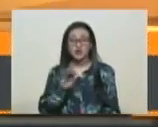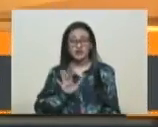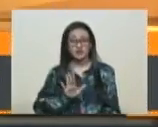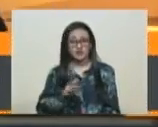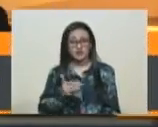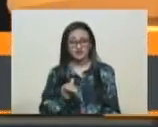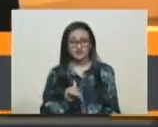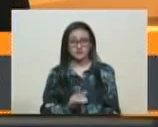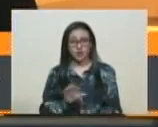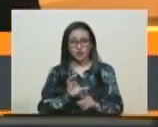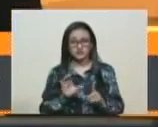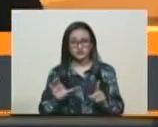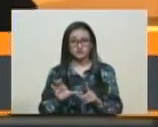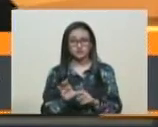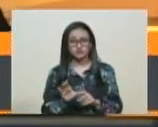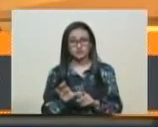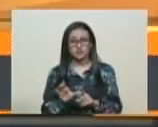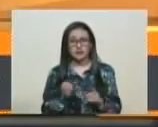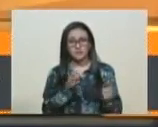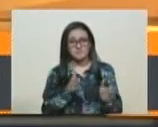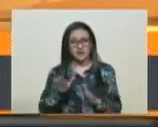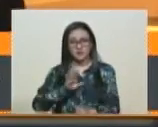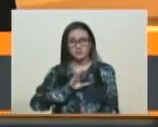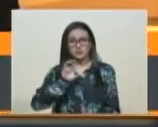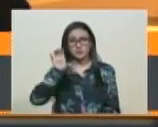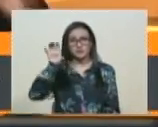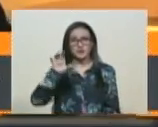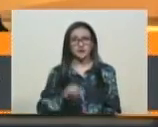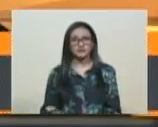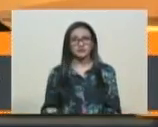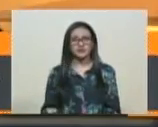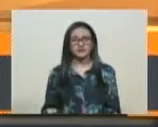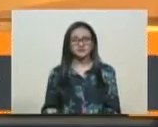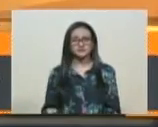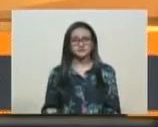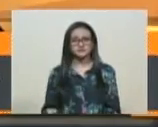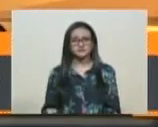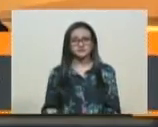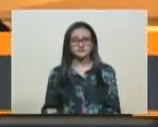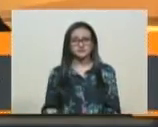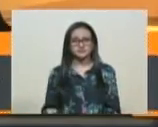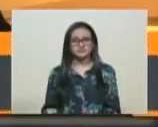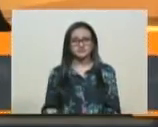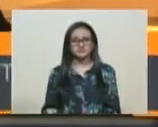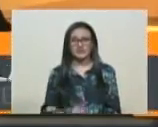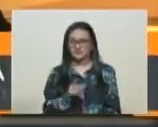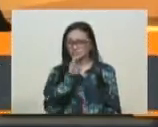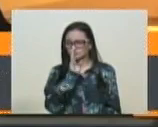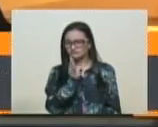premisas constitucionales y en nuestro plan de la patria. Es el norte de nuestra actuación internacional,